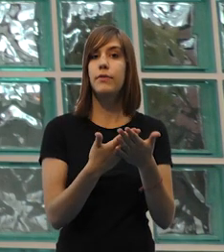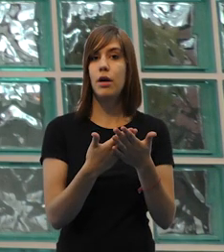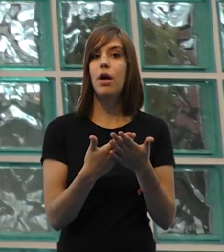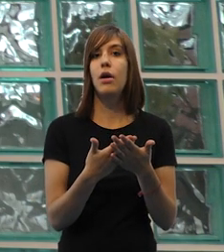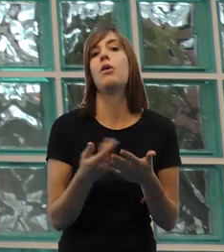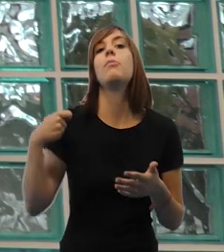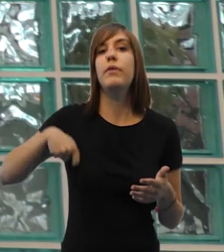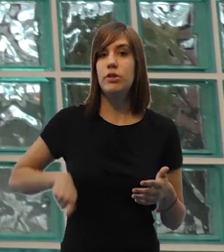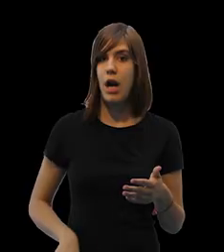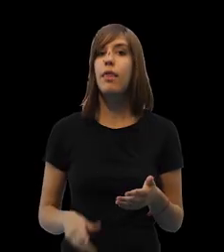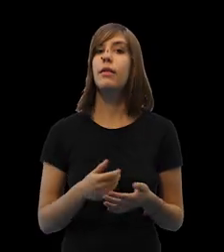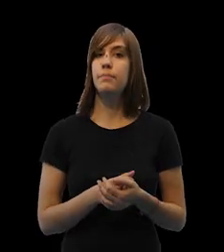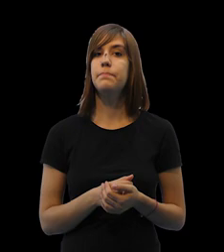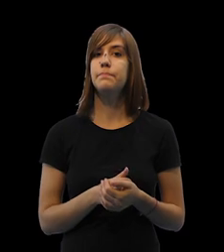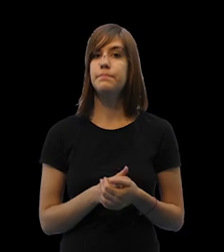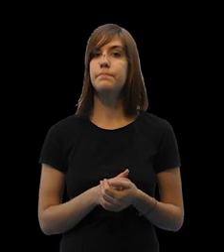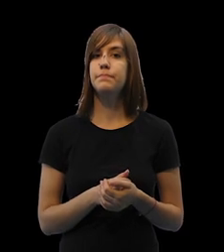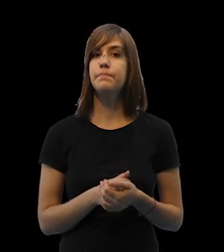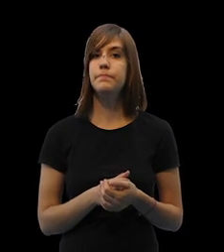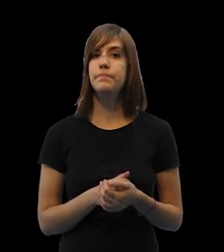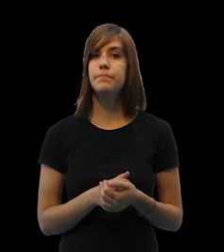de profesionalidad.